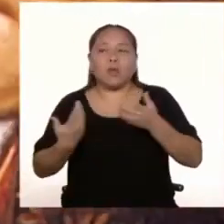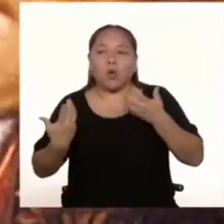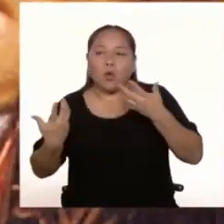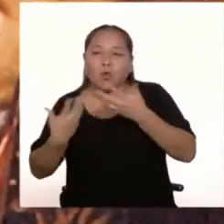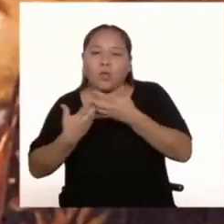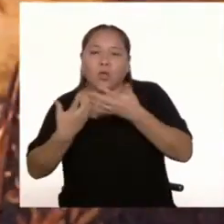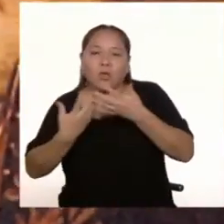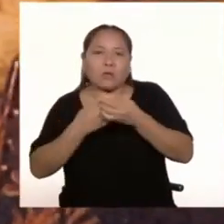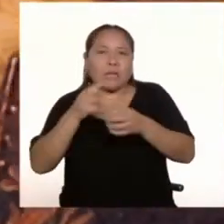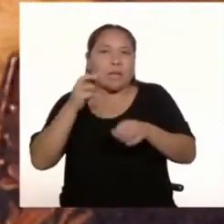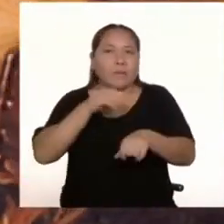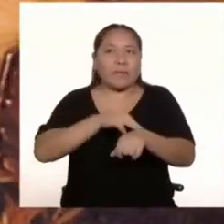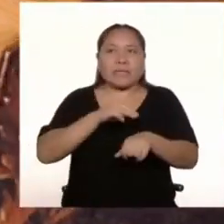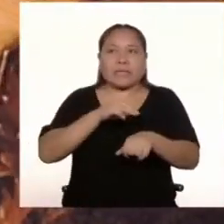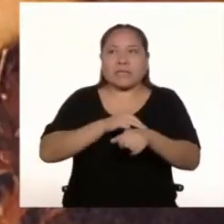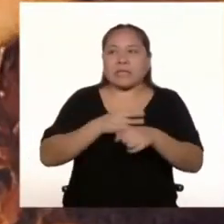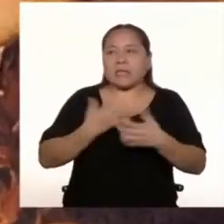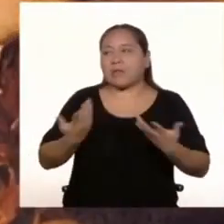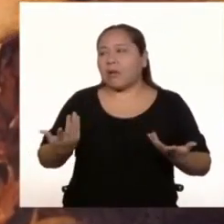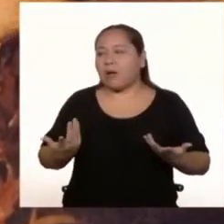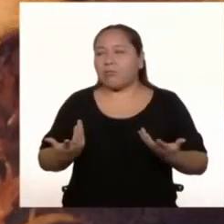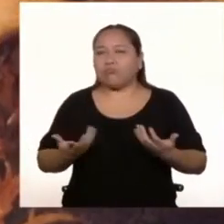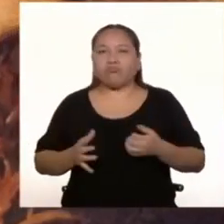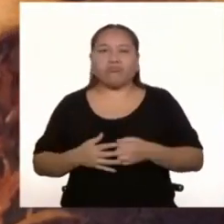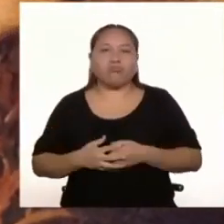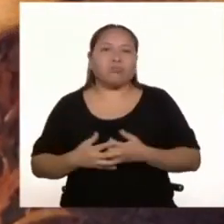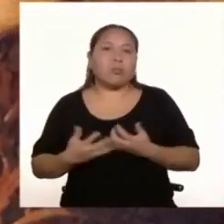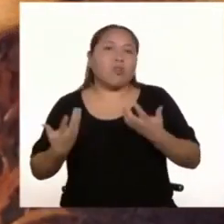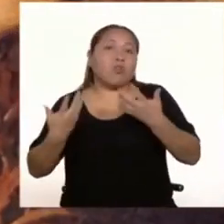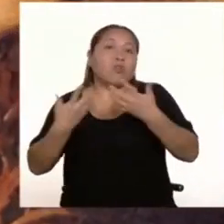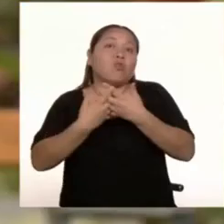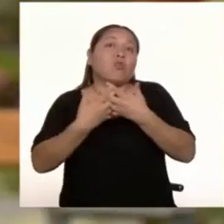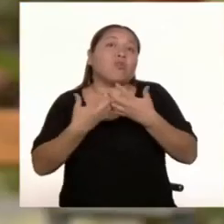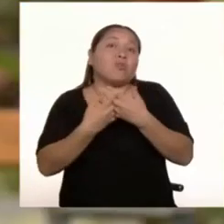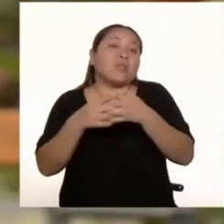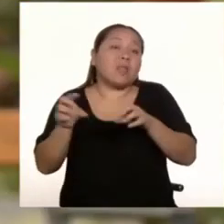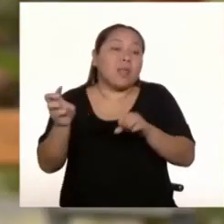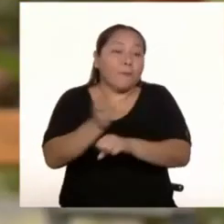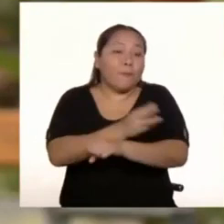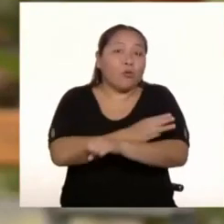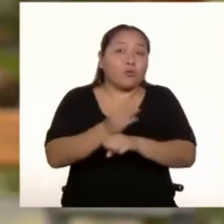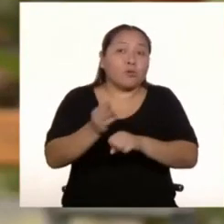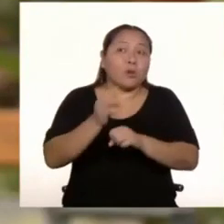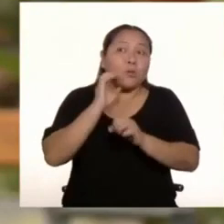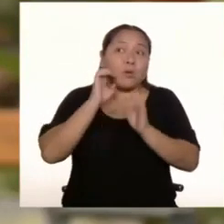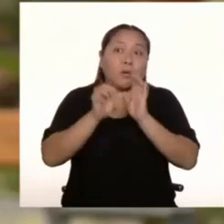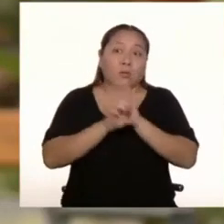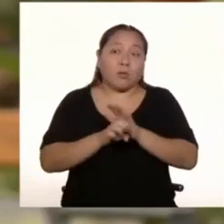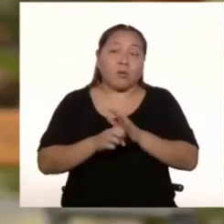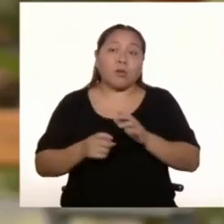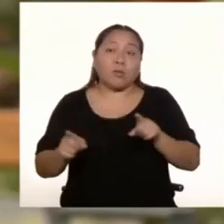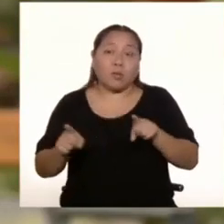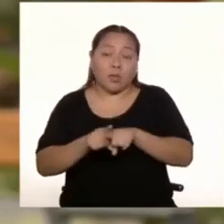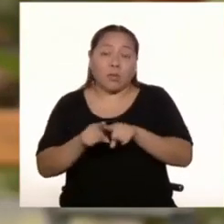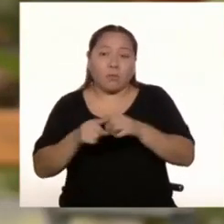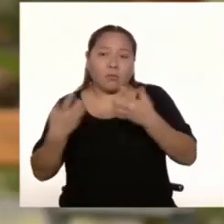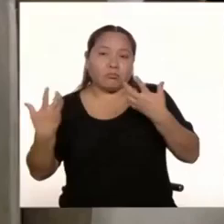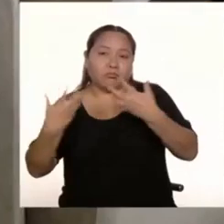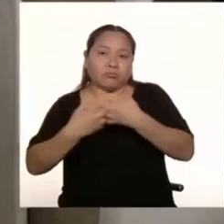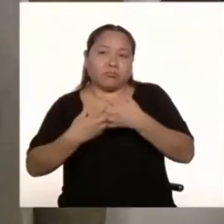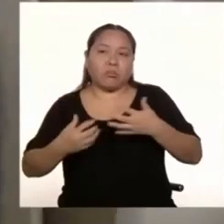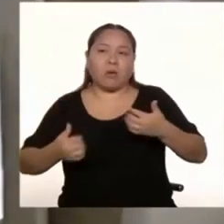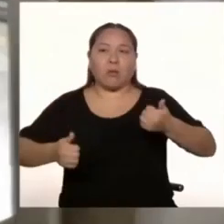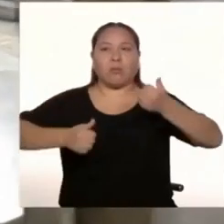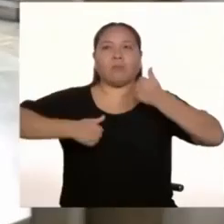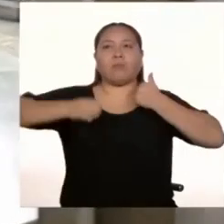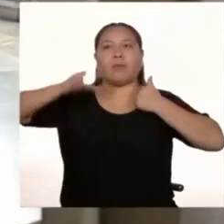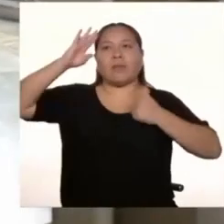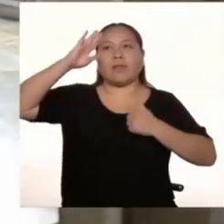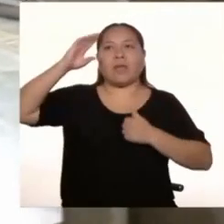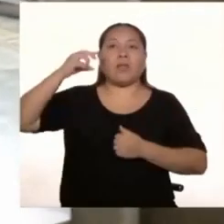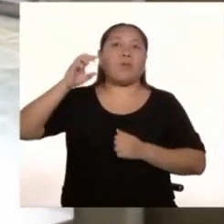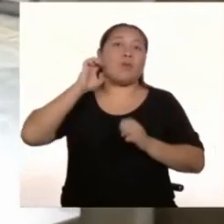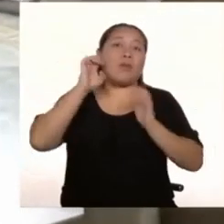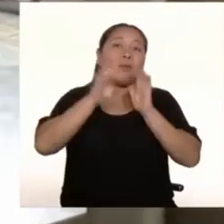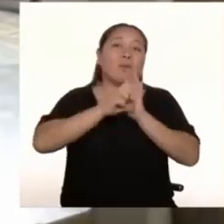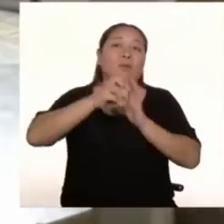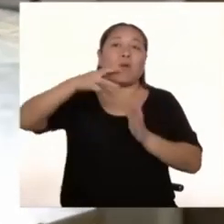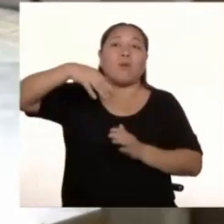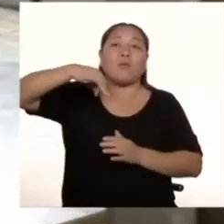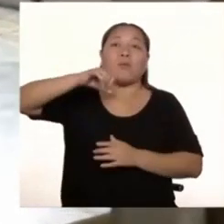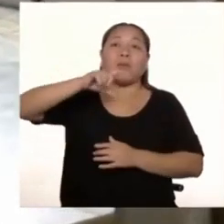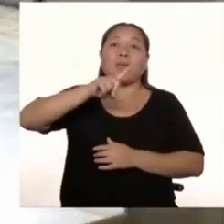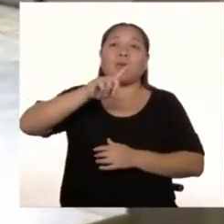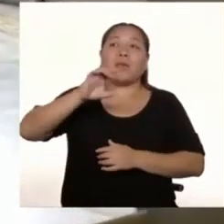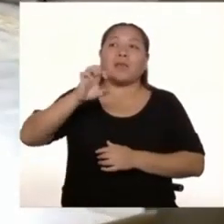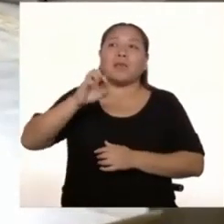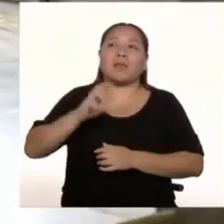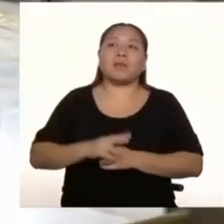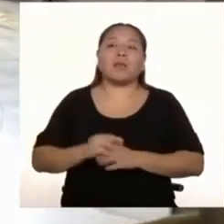que estén vinculados por ejemplo, la música y también a militares, ¿no? Como Miller. En la época de Leguía se va a construir los